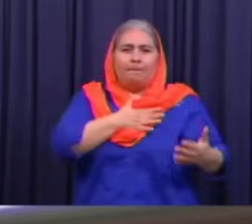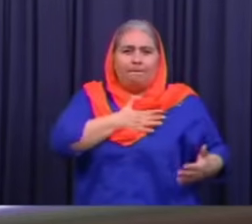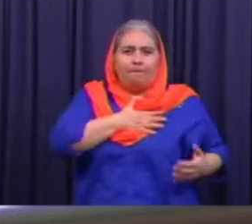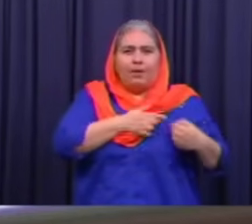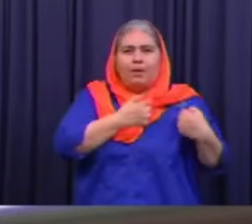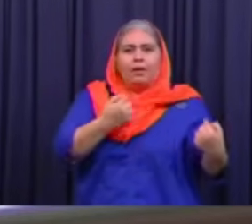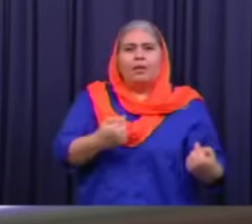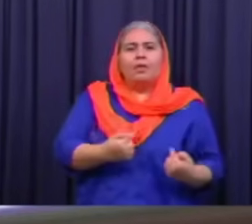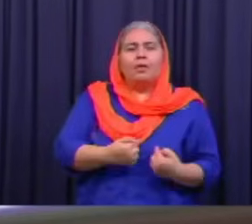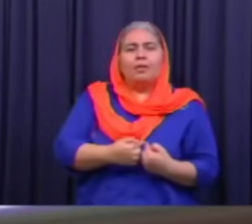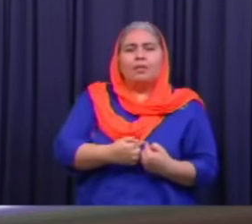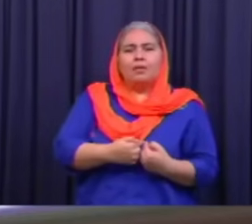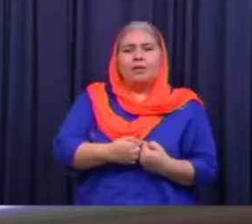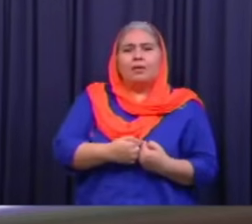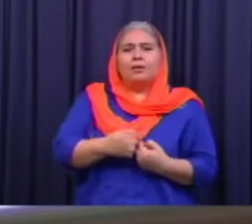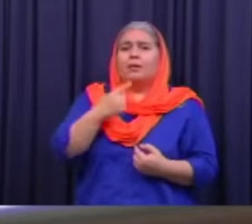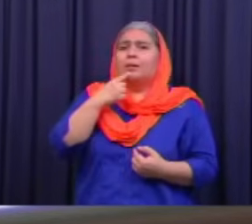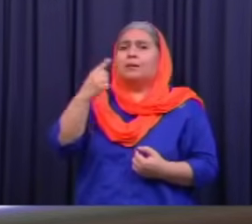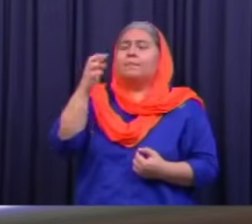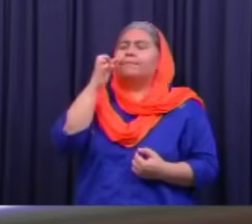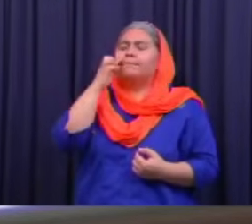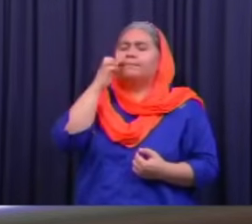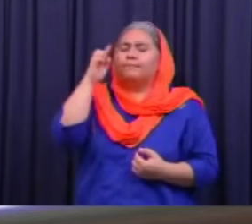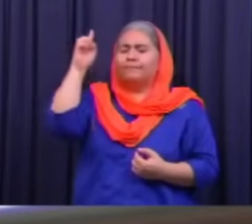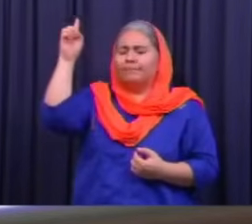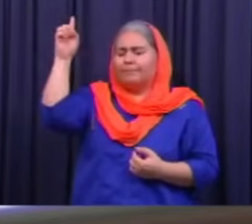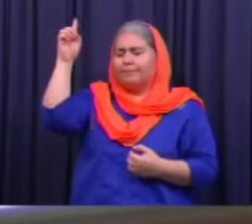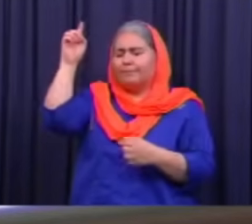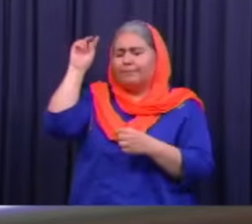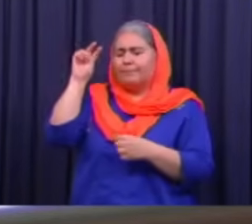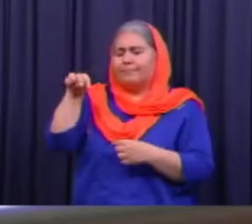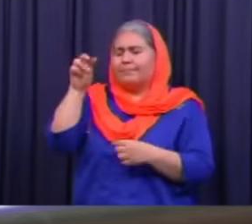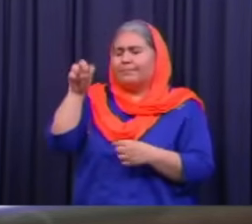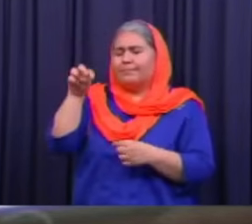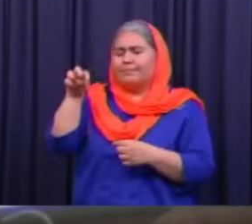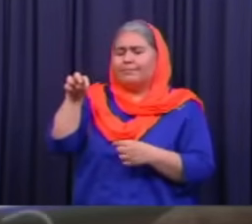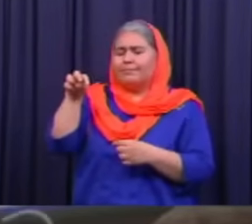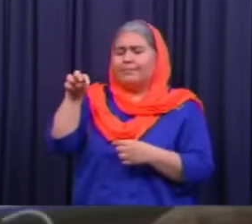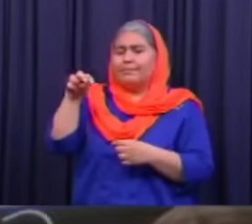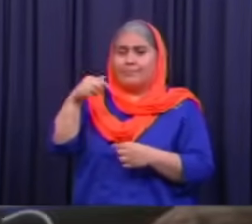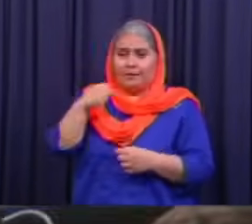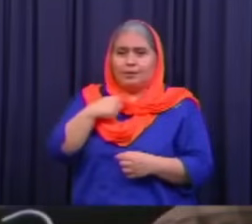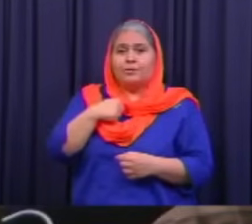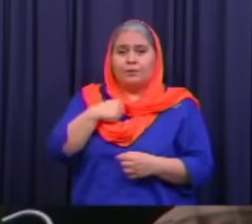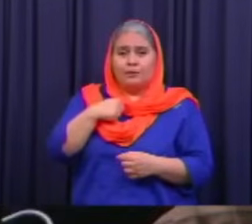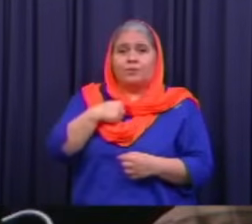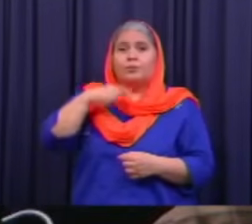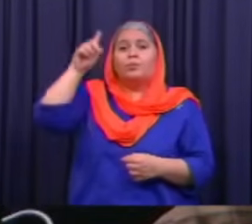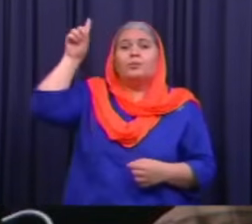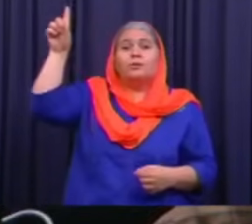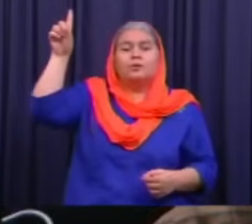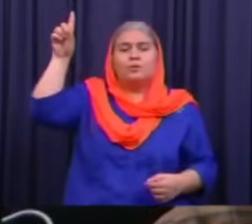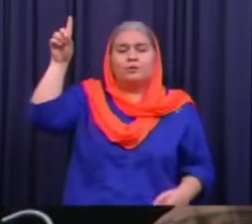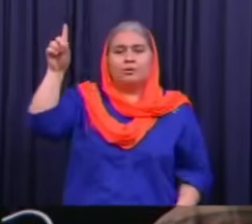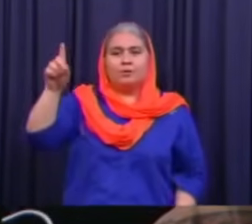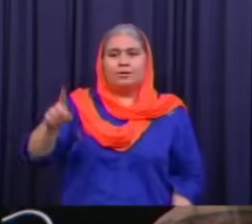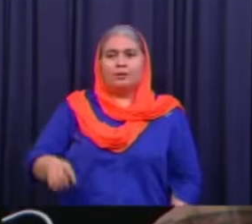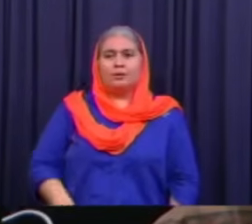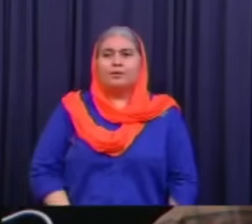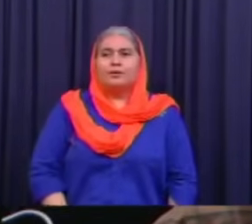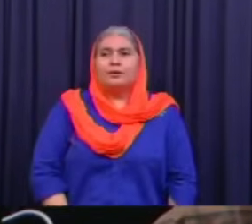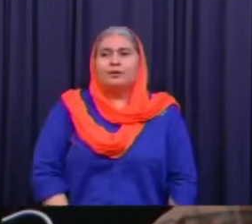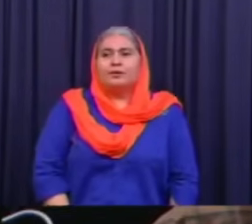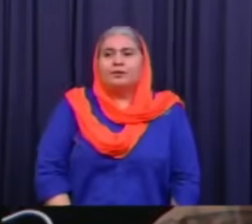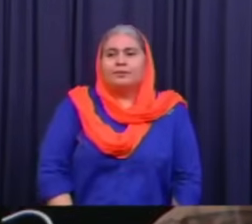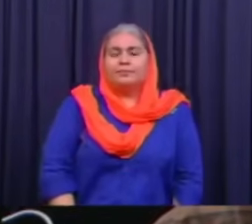padre necesito de ti Tú vienes también démosle Dios te bendiga Viene un joven por